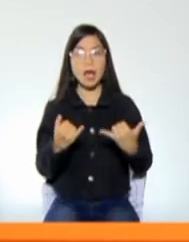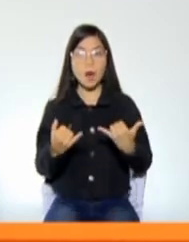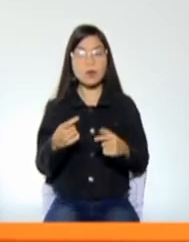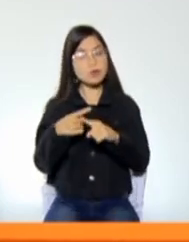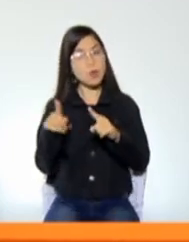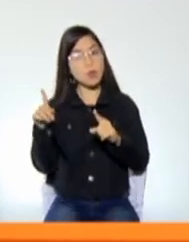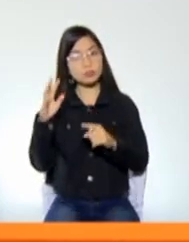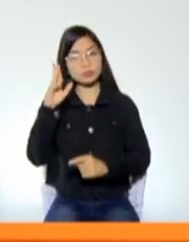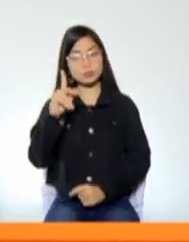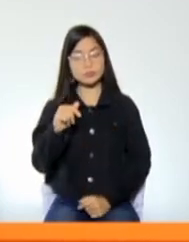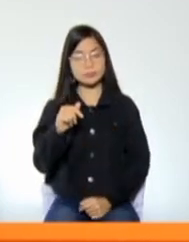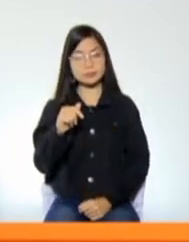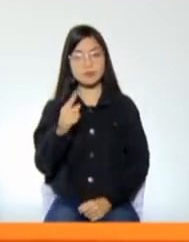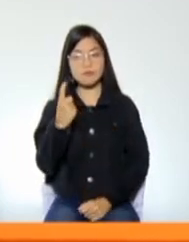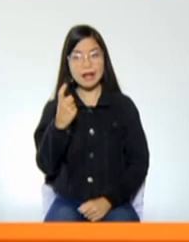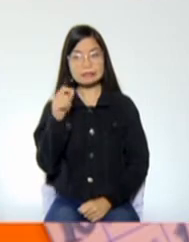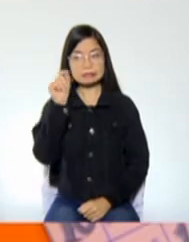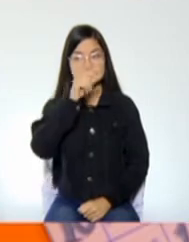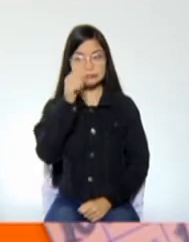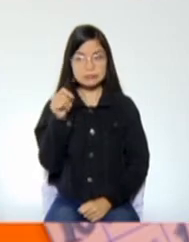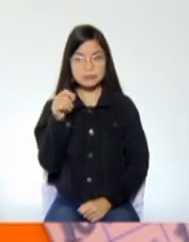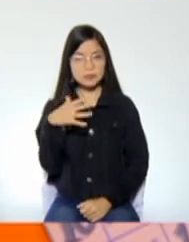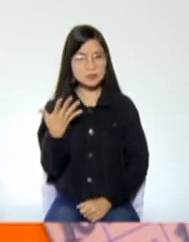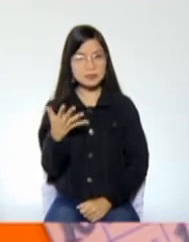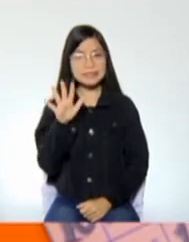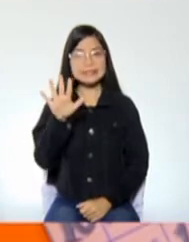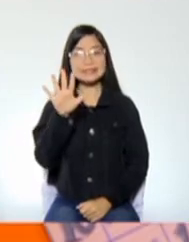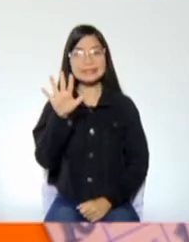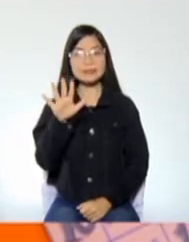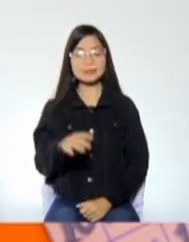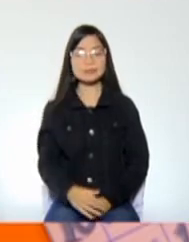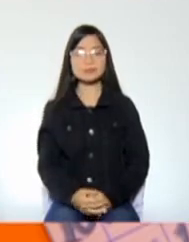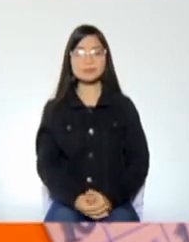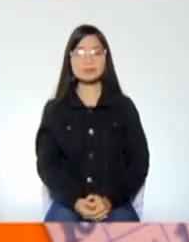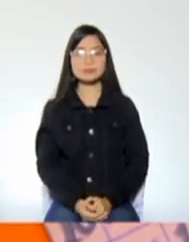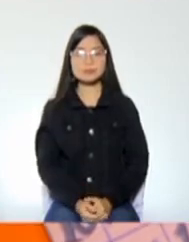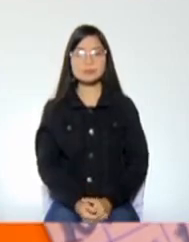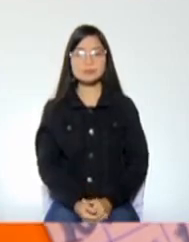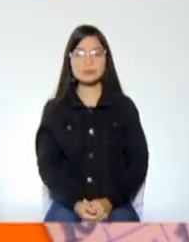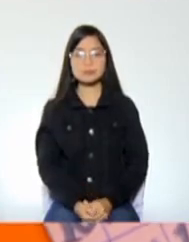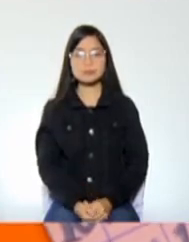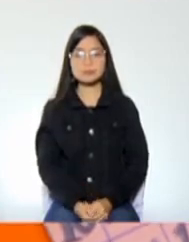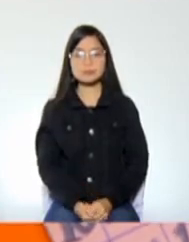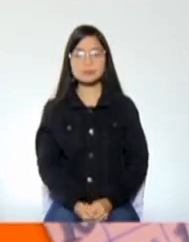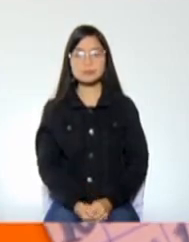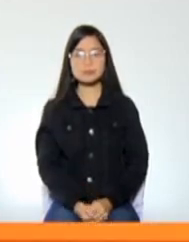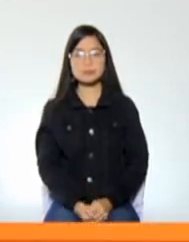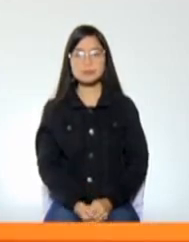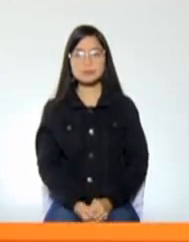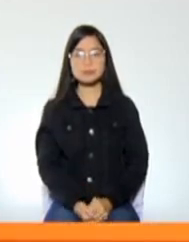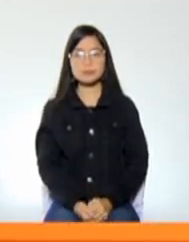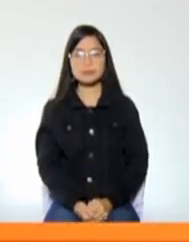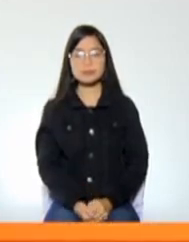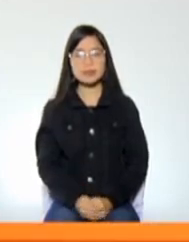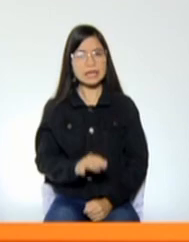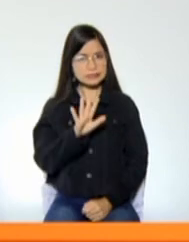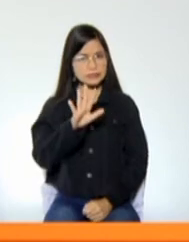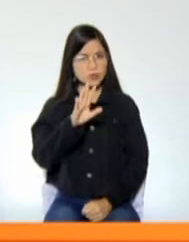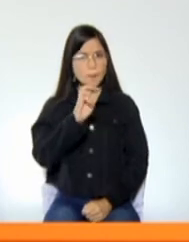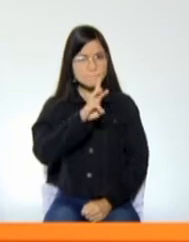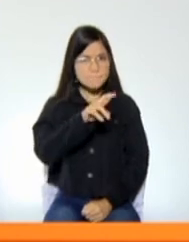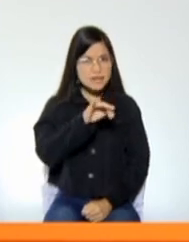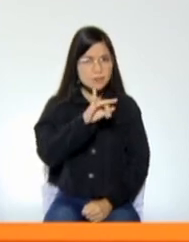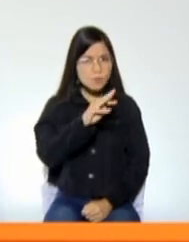tachado después del 4 es el 5. El 5 es un número primo. ¿Cuántos divisores tiene el